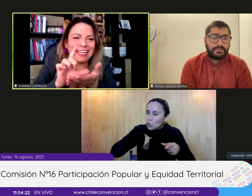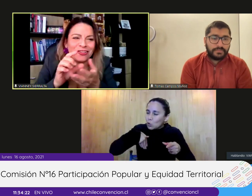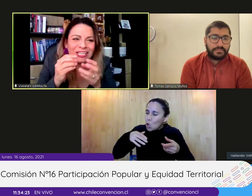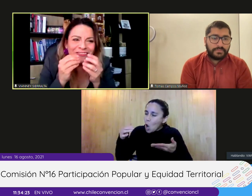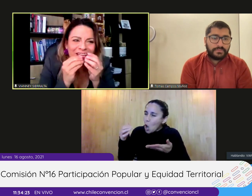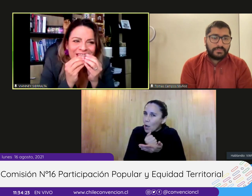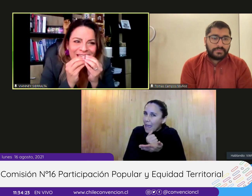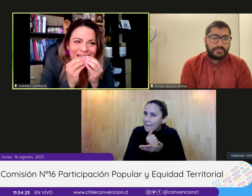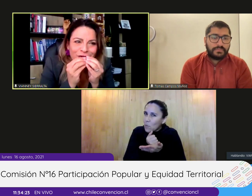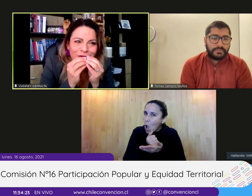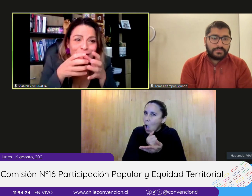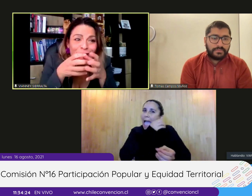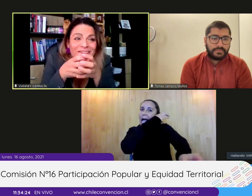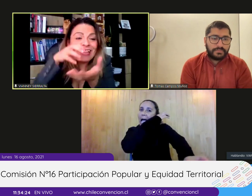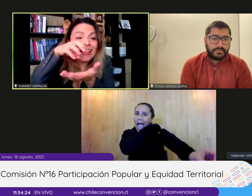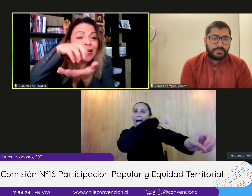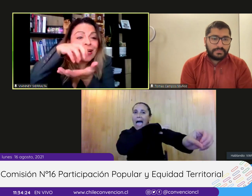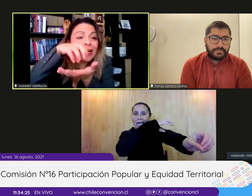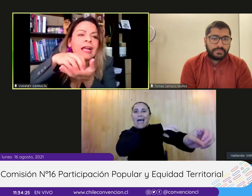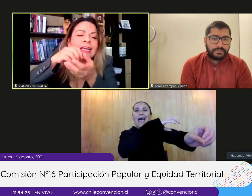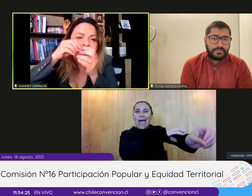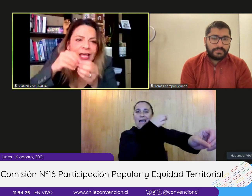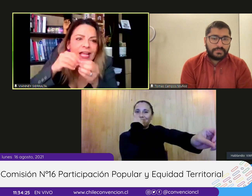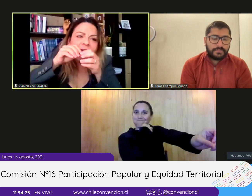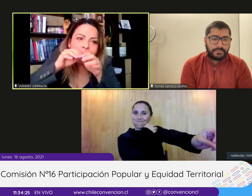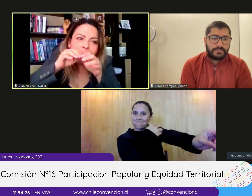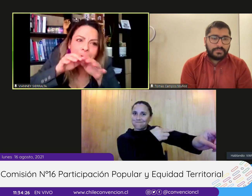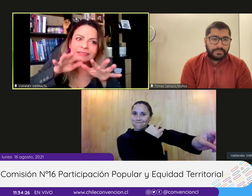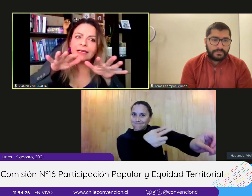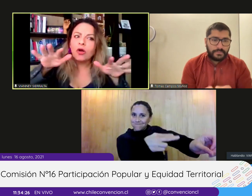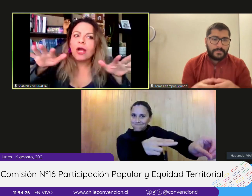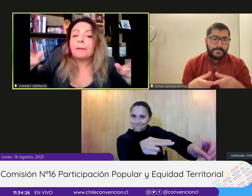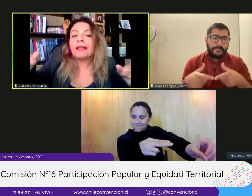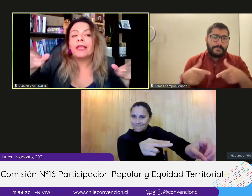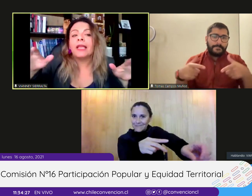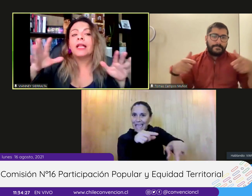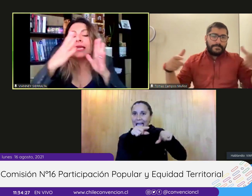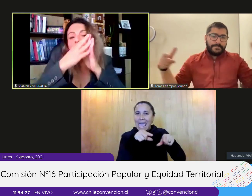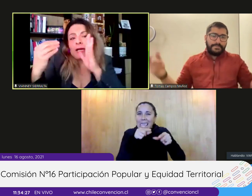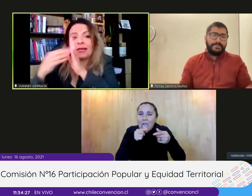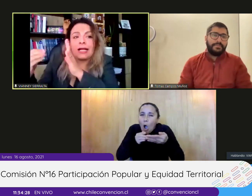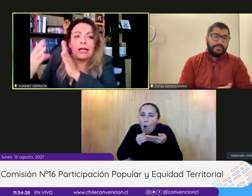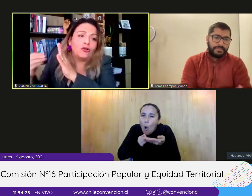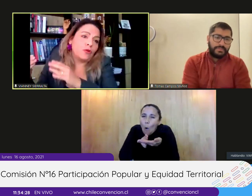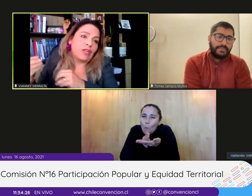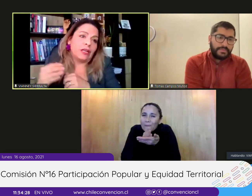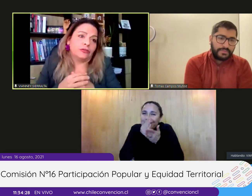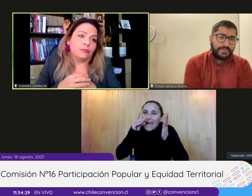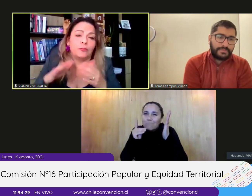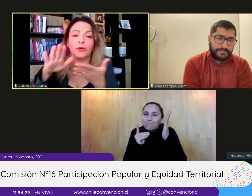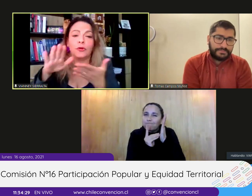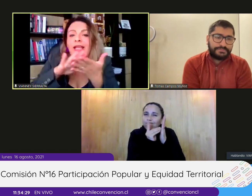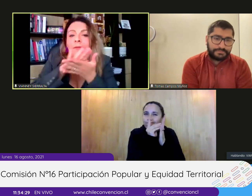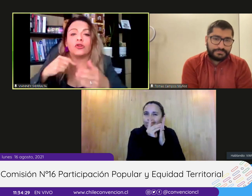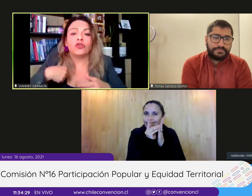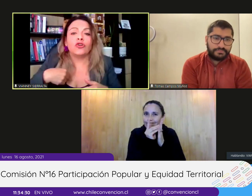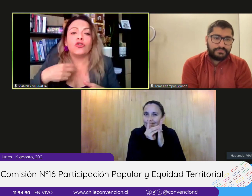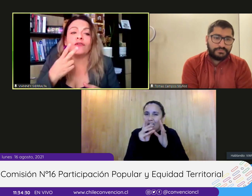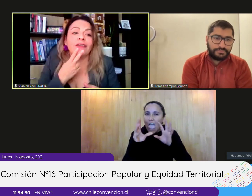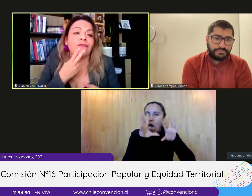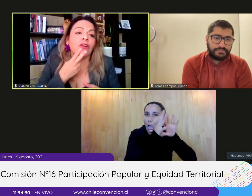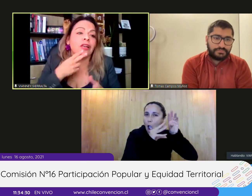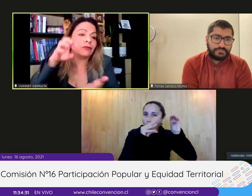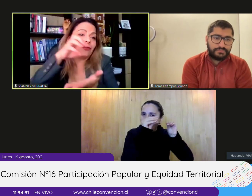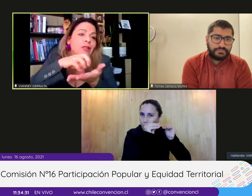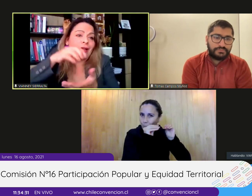local, ¿cierto? A nivel de territorio, a nivel de comuna, y de ahí empezamos a expandir y a replicar los modelos. Por ejemplo,